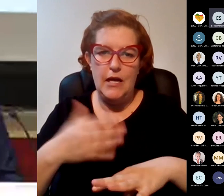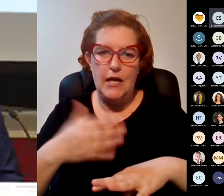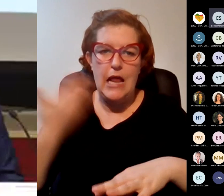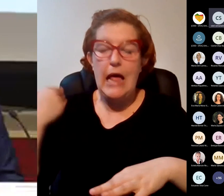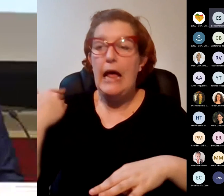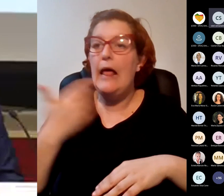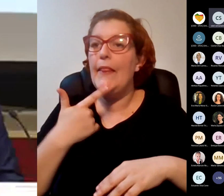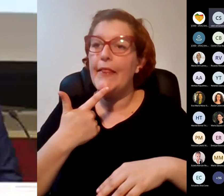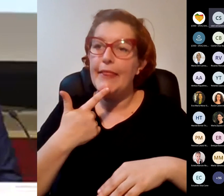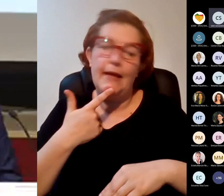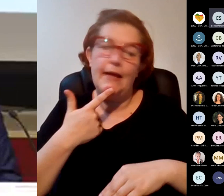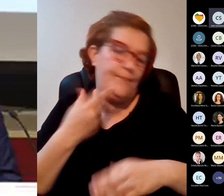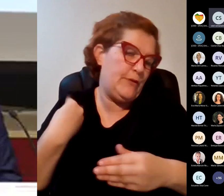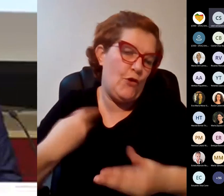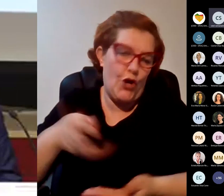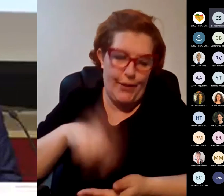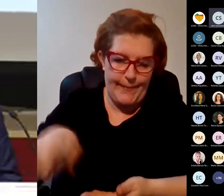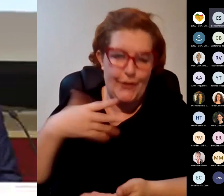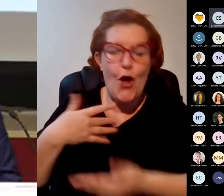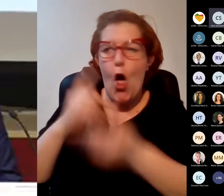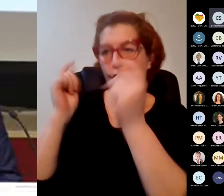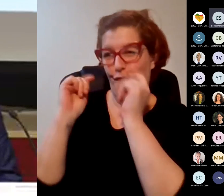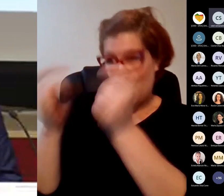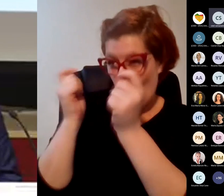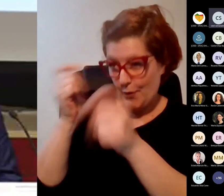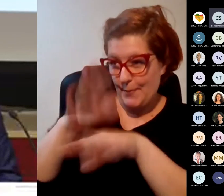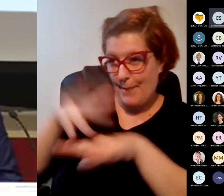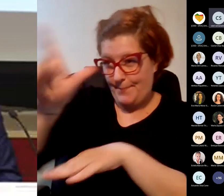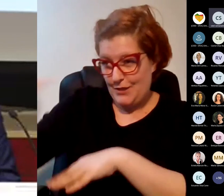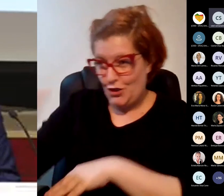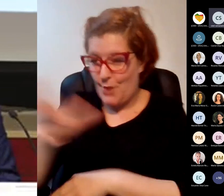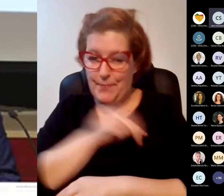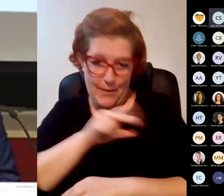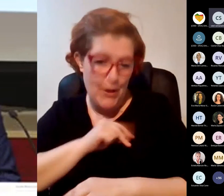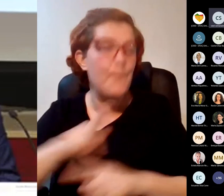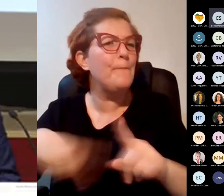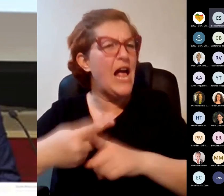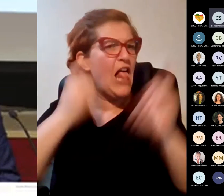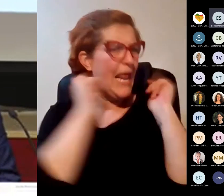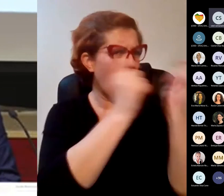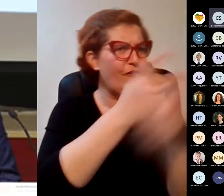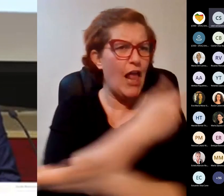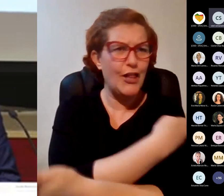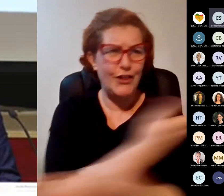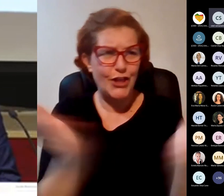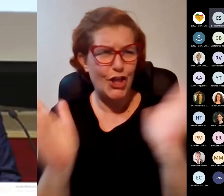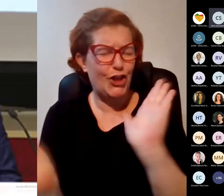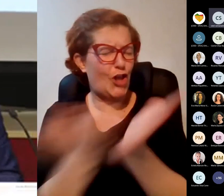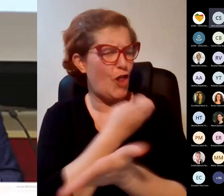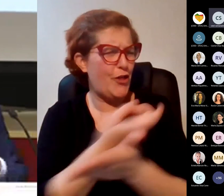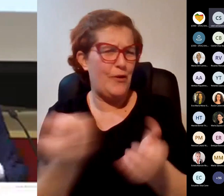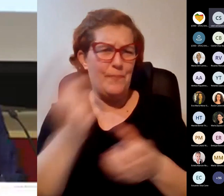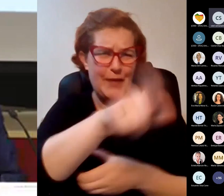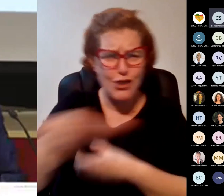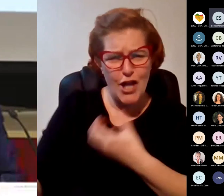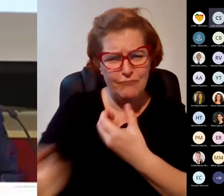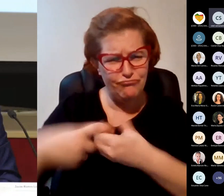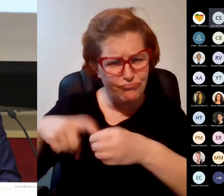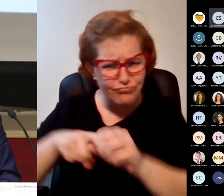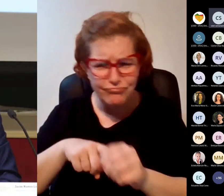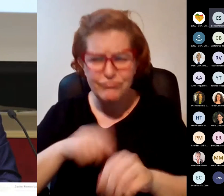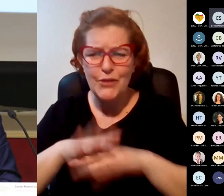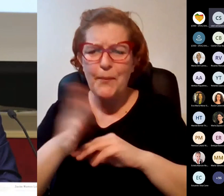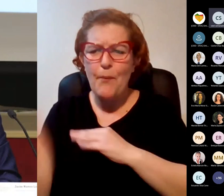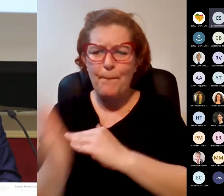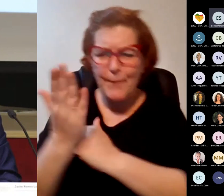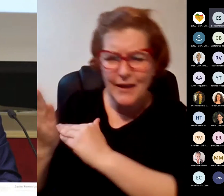felicitaros felicitarlos a los que habéis tenido los premios publicitarios a todos los que habéis contribuido con vuestras aportaciones